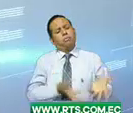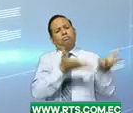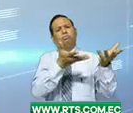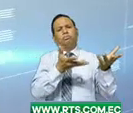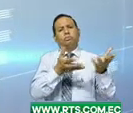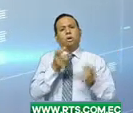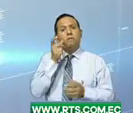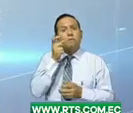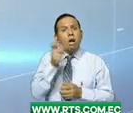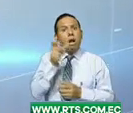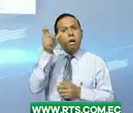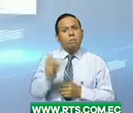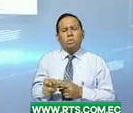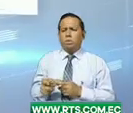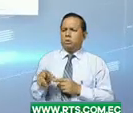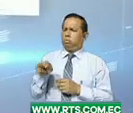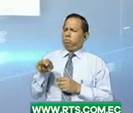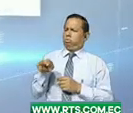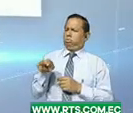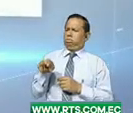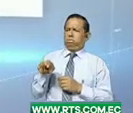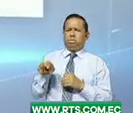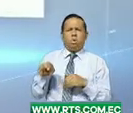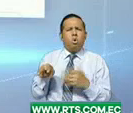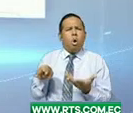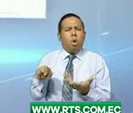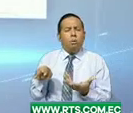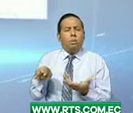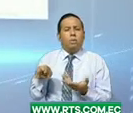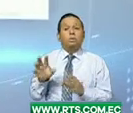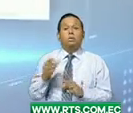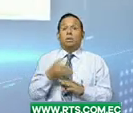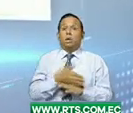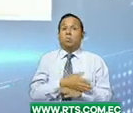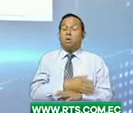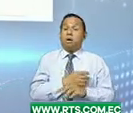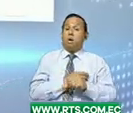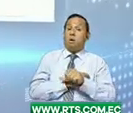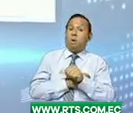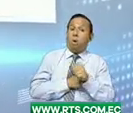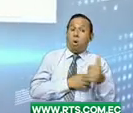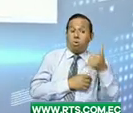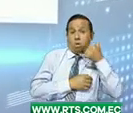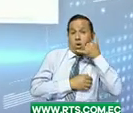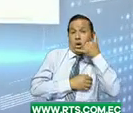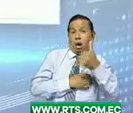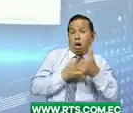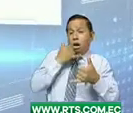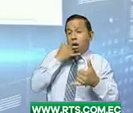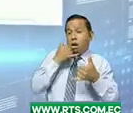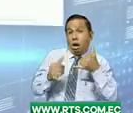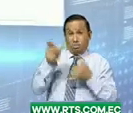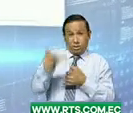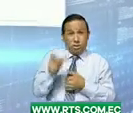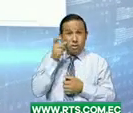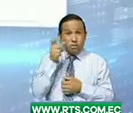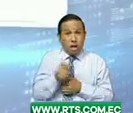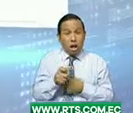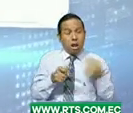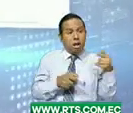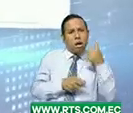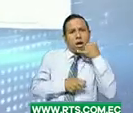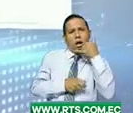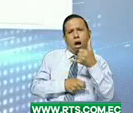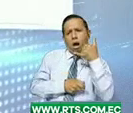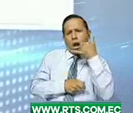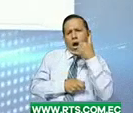misma Fiscalía alertó que el agente a cargo del caso fue amenazado a través de una serie de llamadas telefónicas y mensajes de audio en